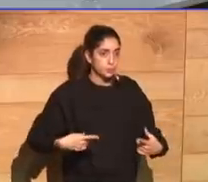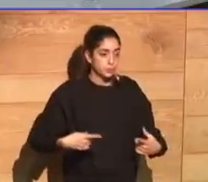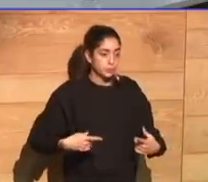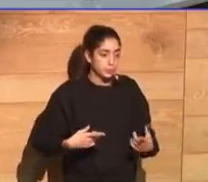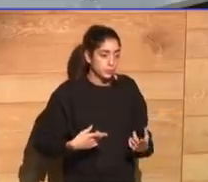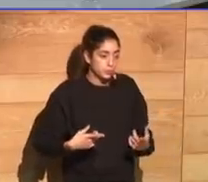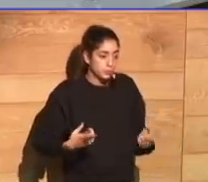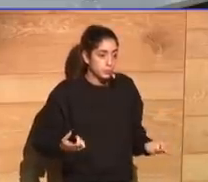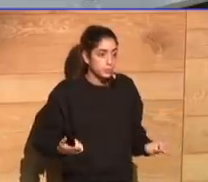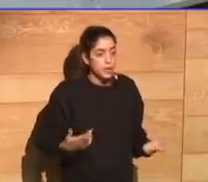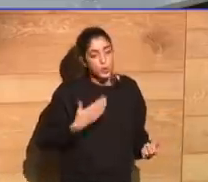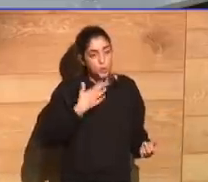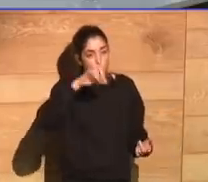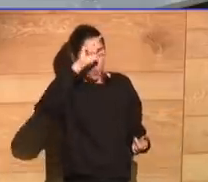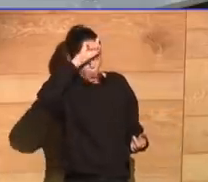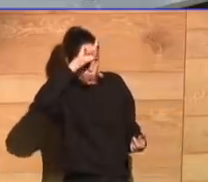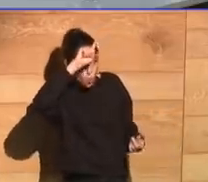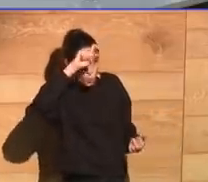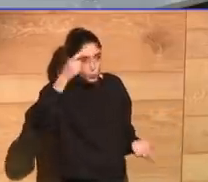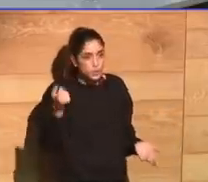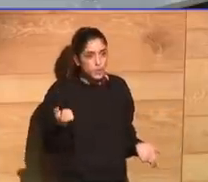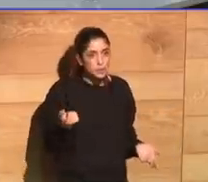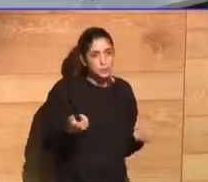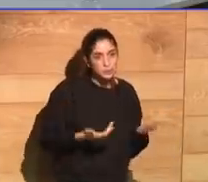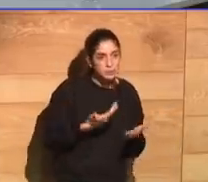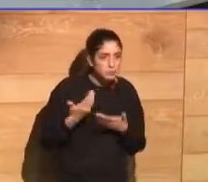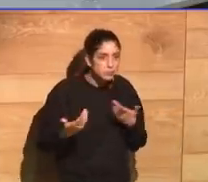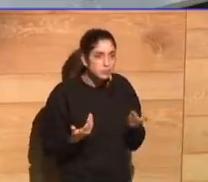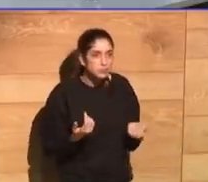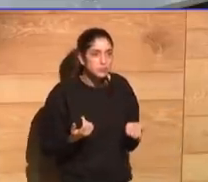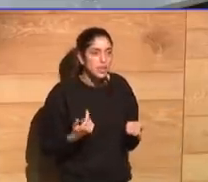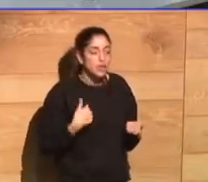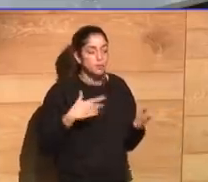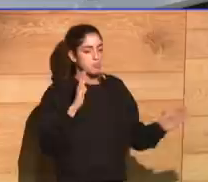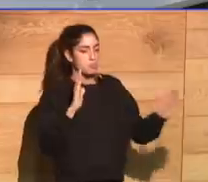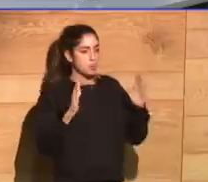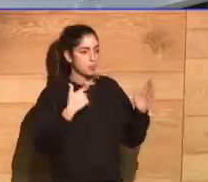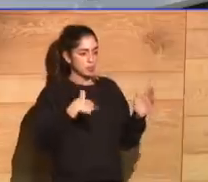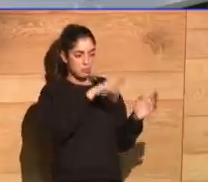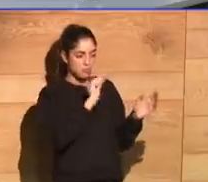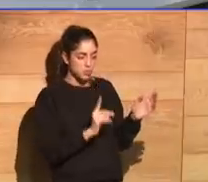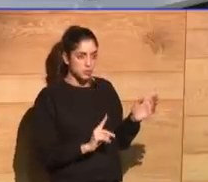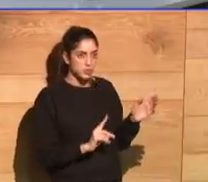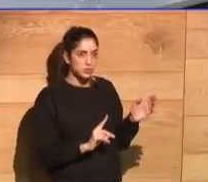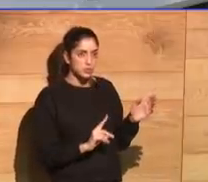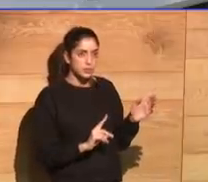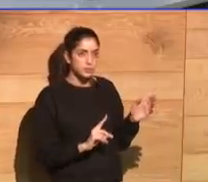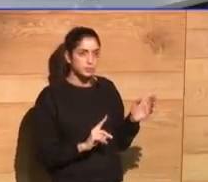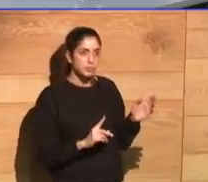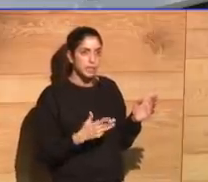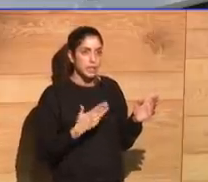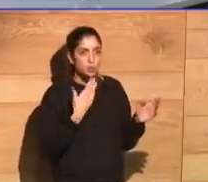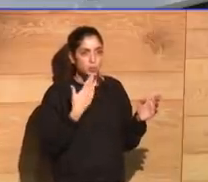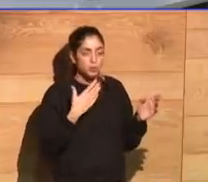poco cutrillo. El hula hoop dando la vuelta. A mí me flipa. Hay un momento que yo momento. No sigo sin entender, que es el señor ese de casco con los ojos